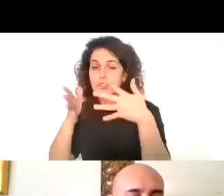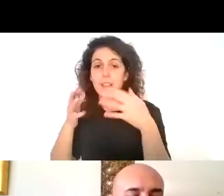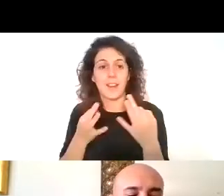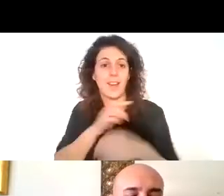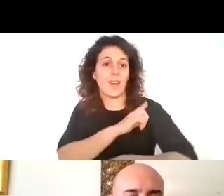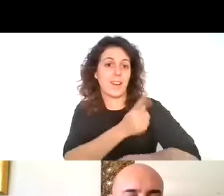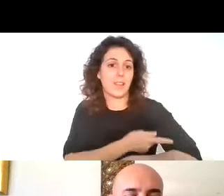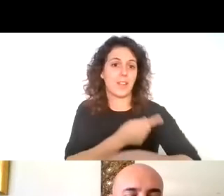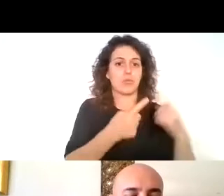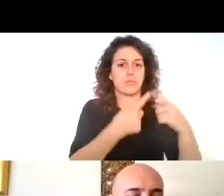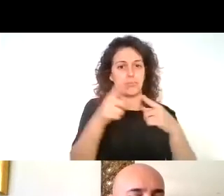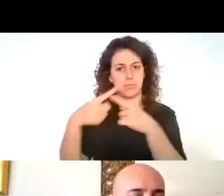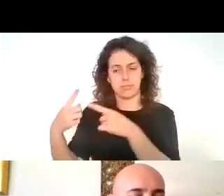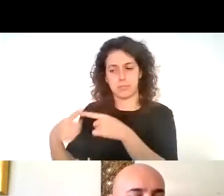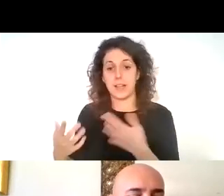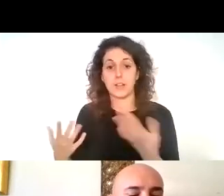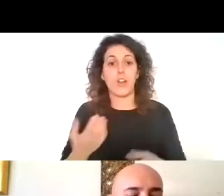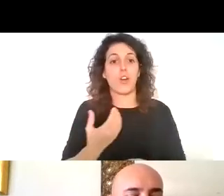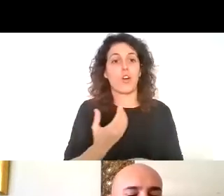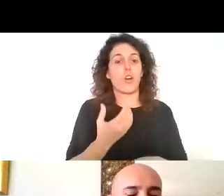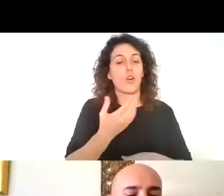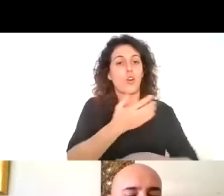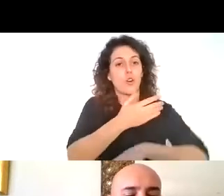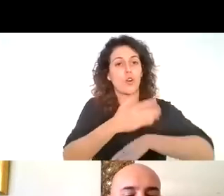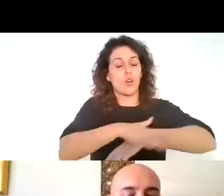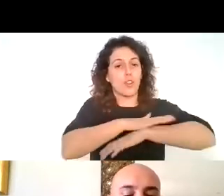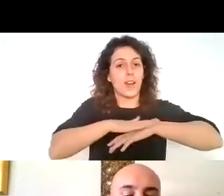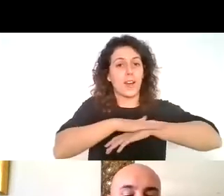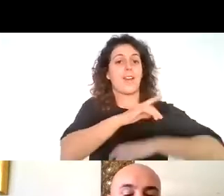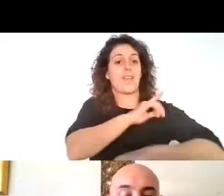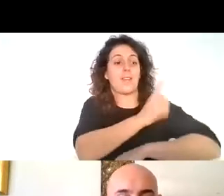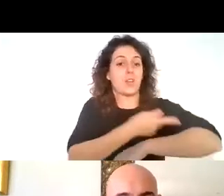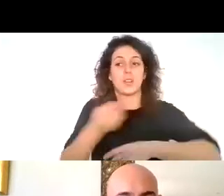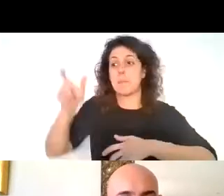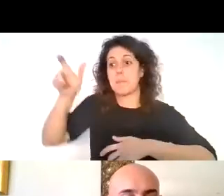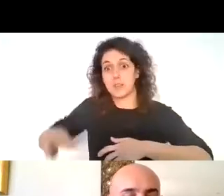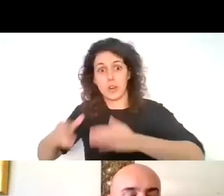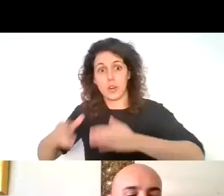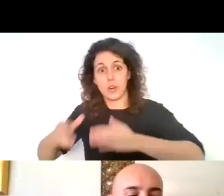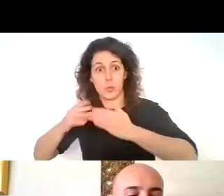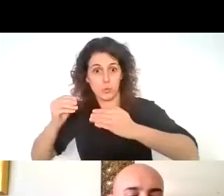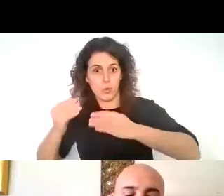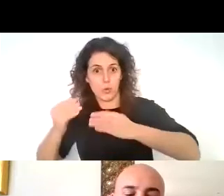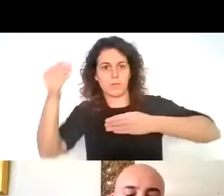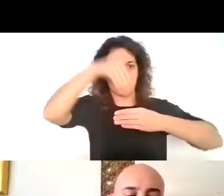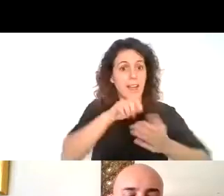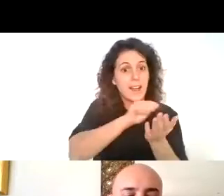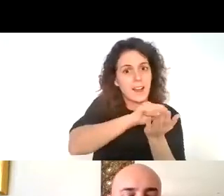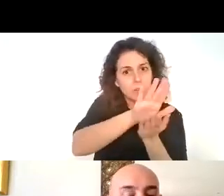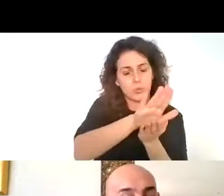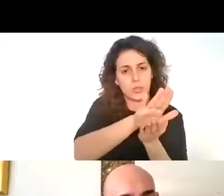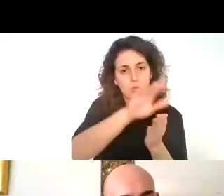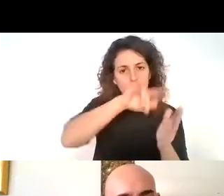cuando, a través de la Concejalía de Deporte, le incluirán en uno de los diferentes programas gratuitos en los que poder cumplir sus objetivos de